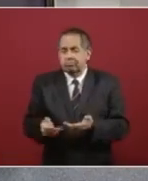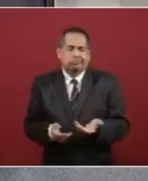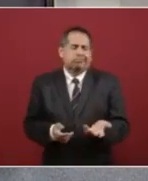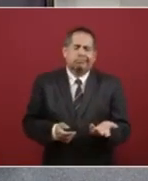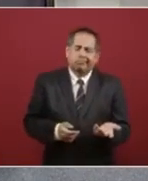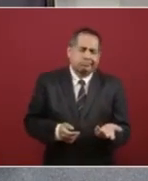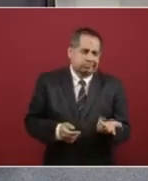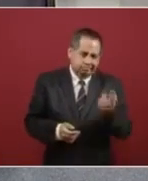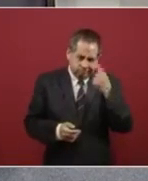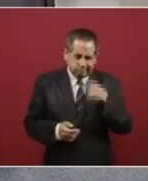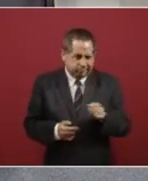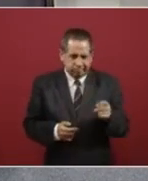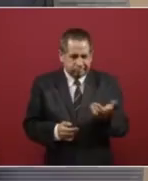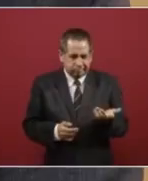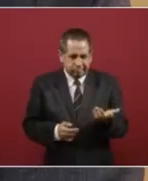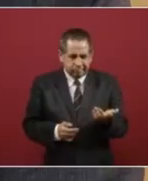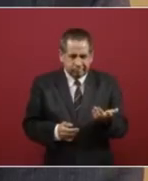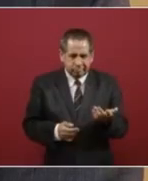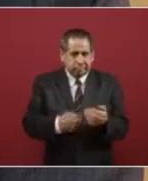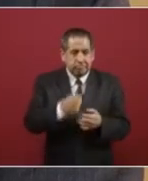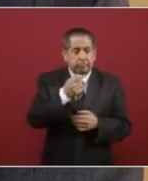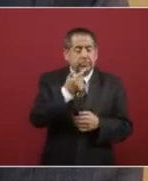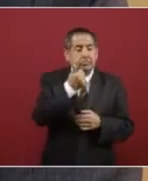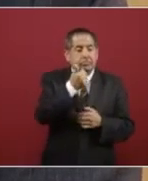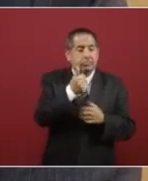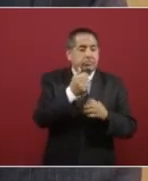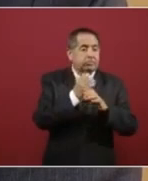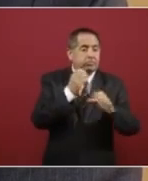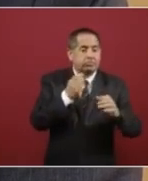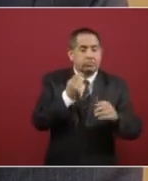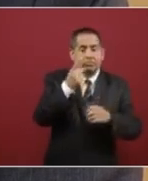que 6 al mes.